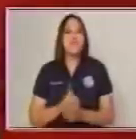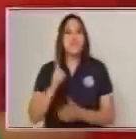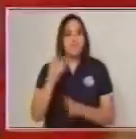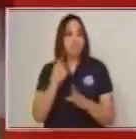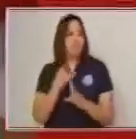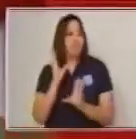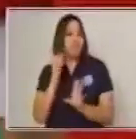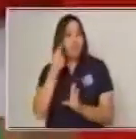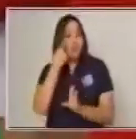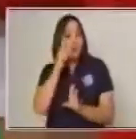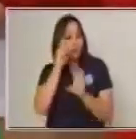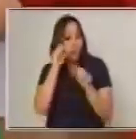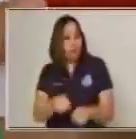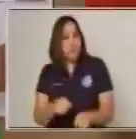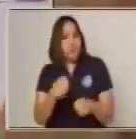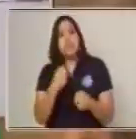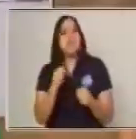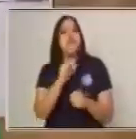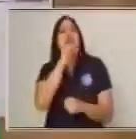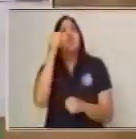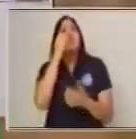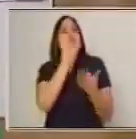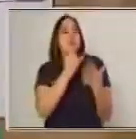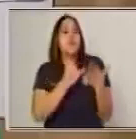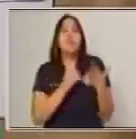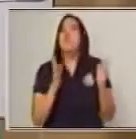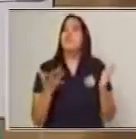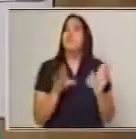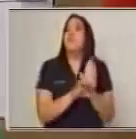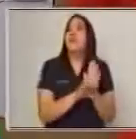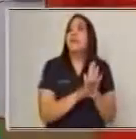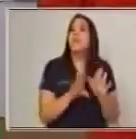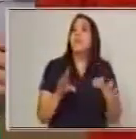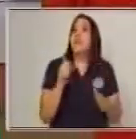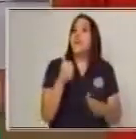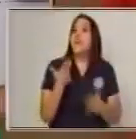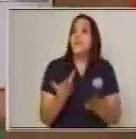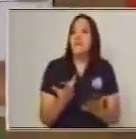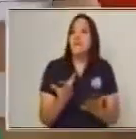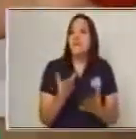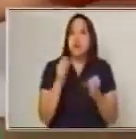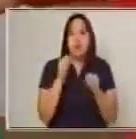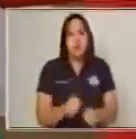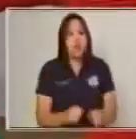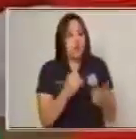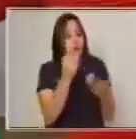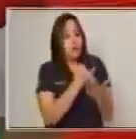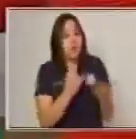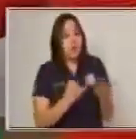Ustedes pueden hacer otro dibujo. ¿Qué otros dibujos podríamos hacer? Podríamos dibujar, por